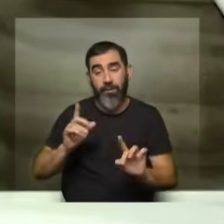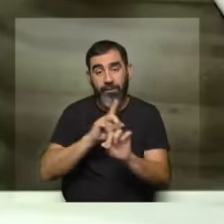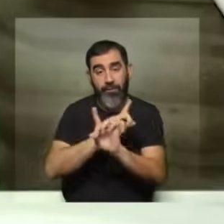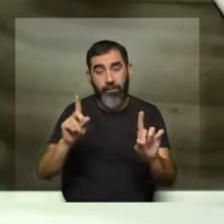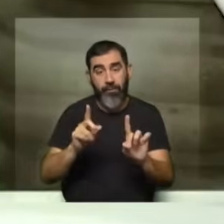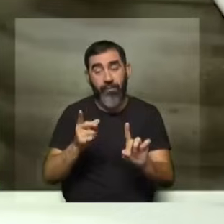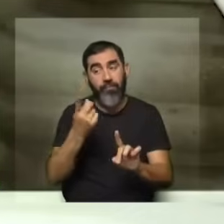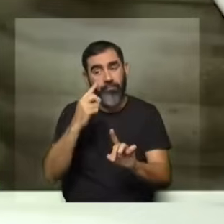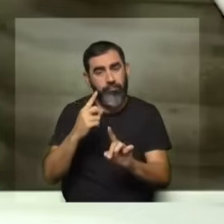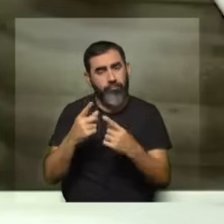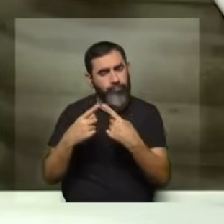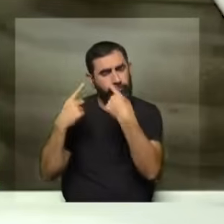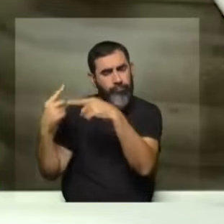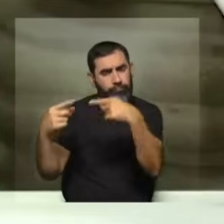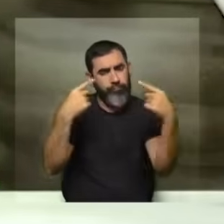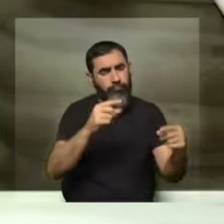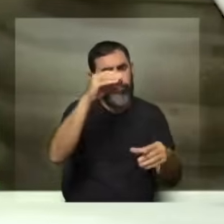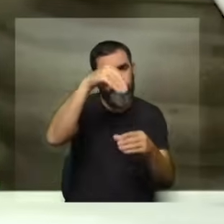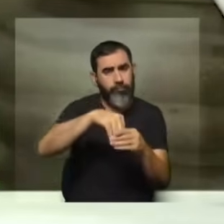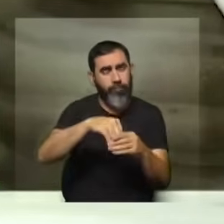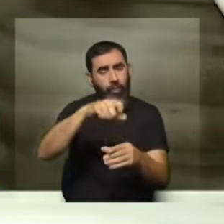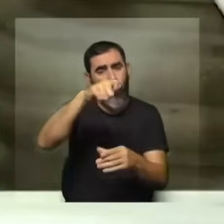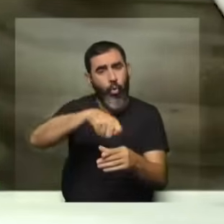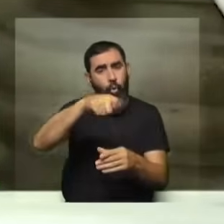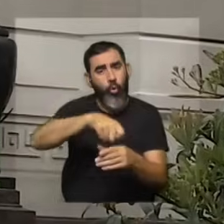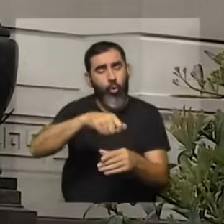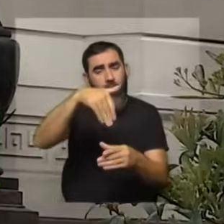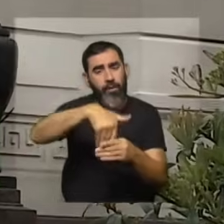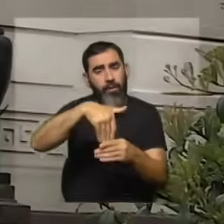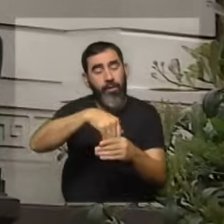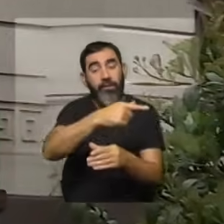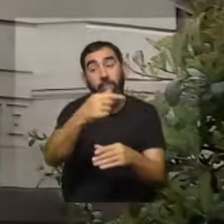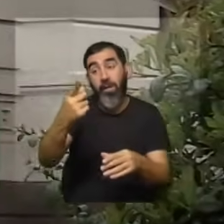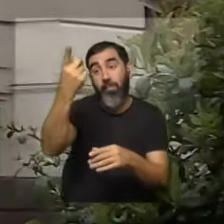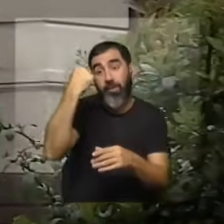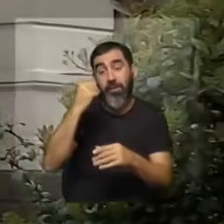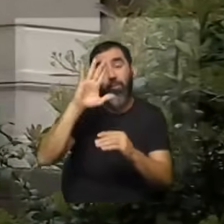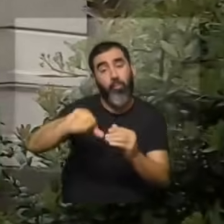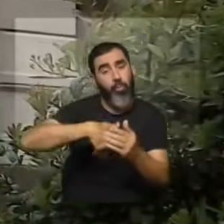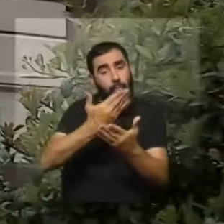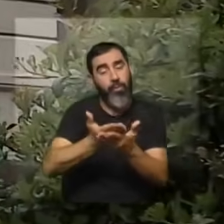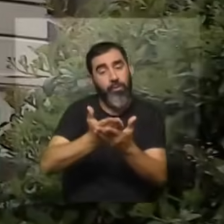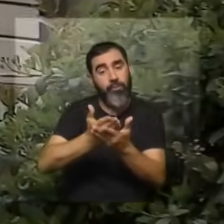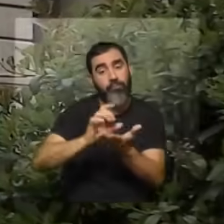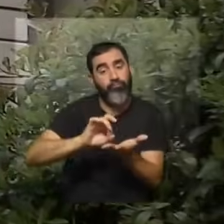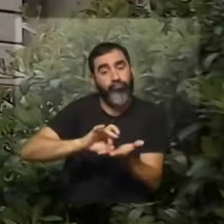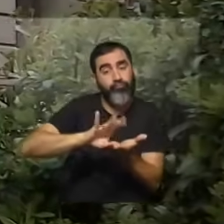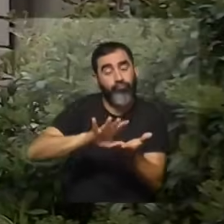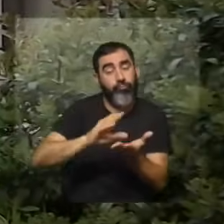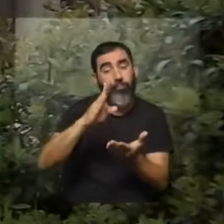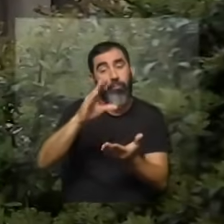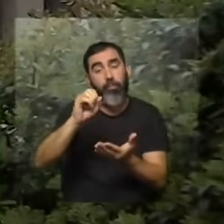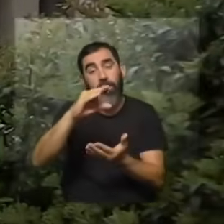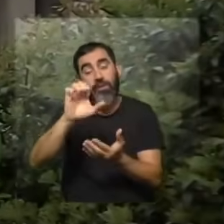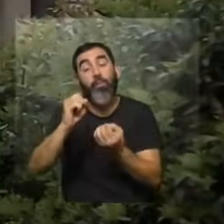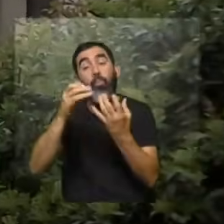que marca una nueva diferencia dentro de la Corte en este tema. La semana pasada, Morales propuso separar del cargo a Peche a